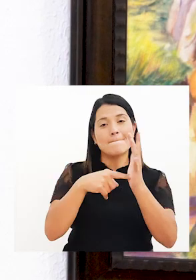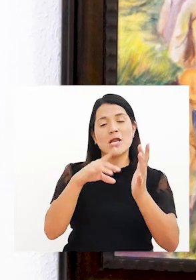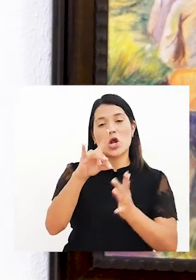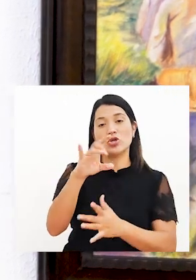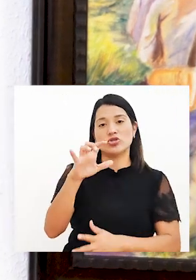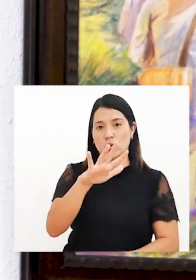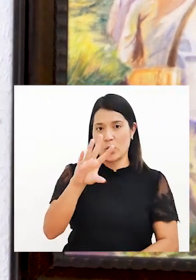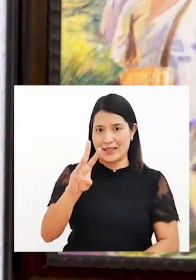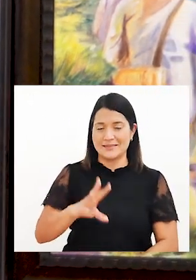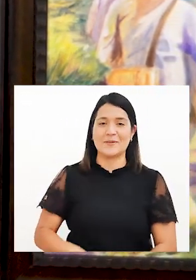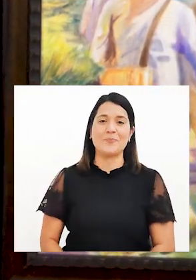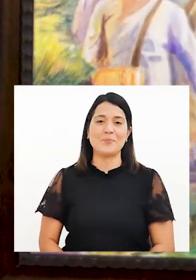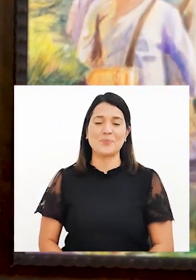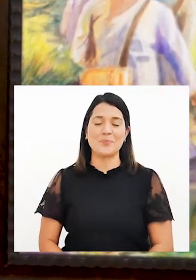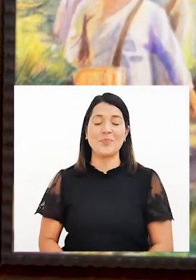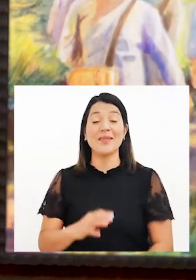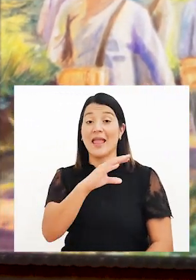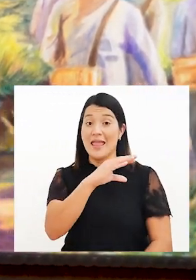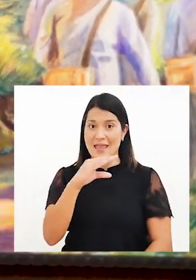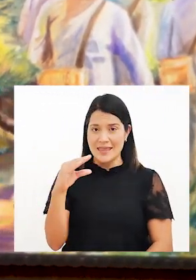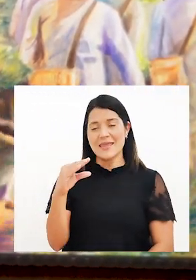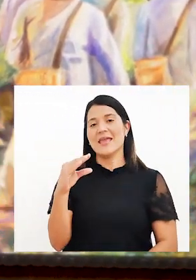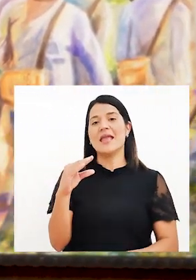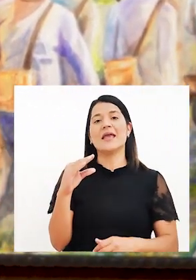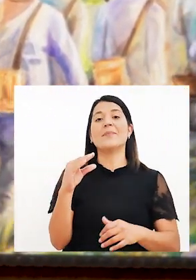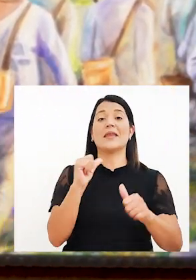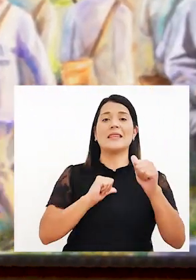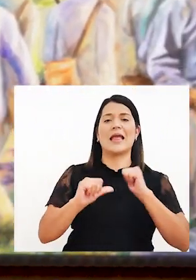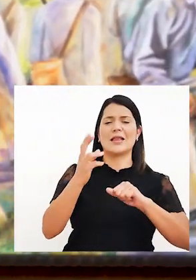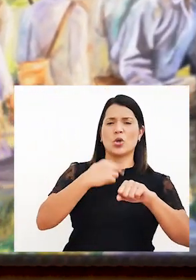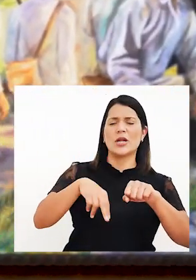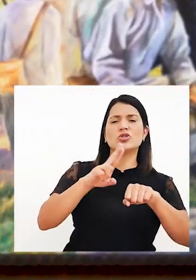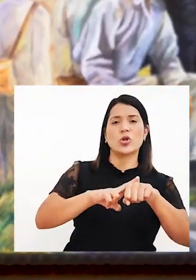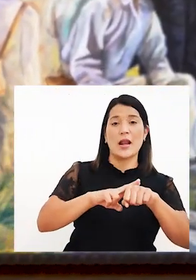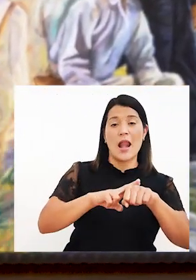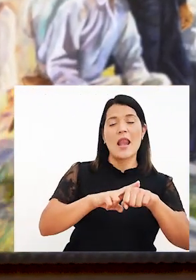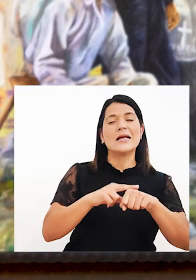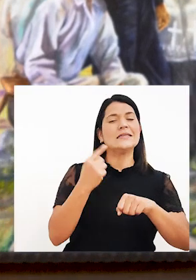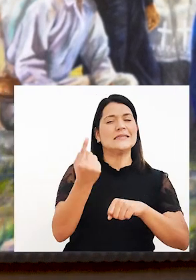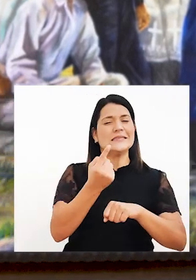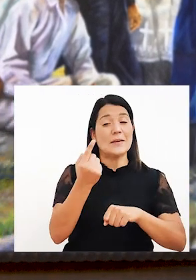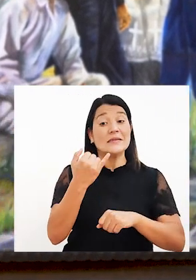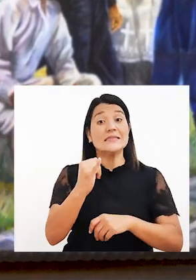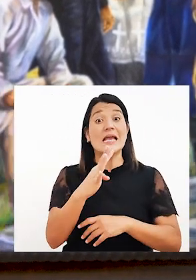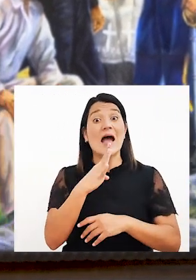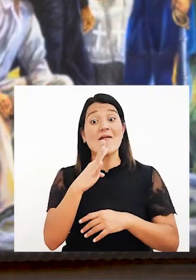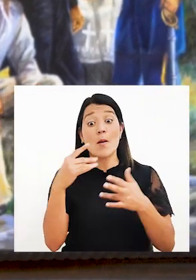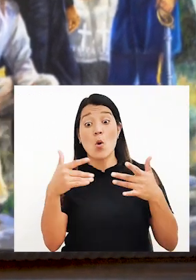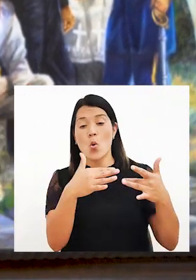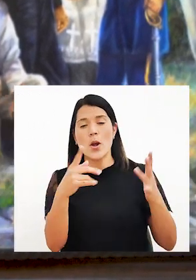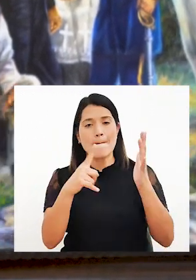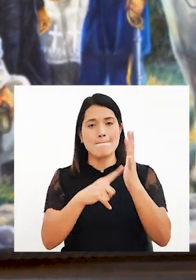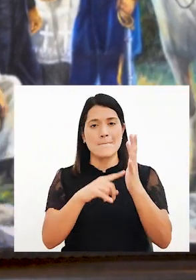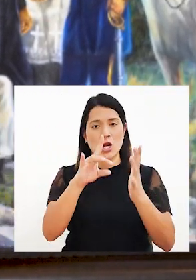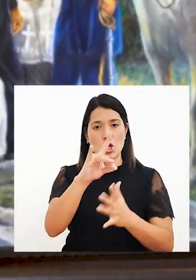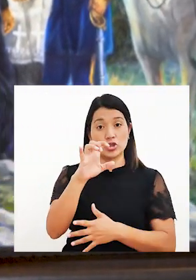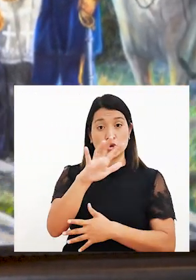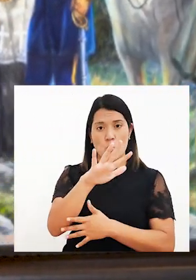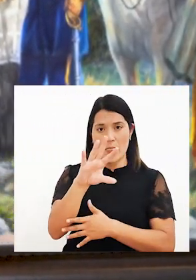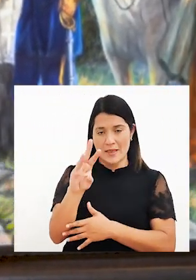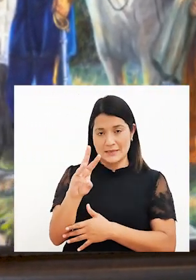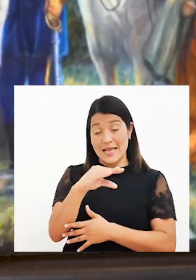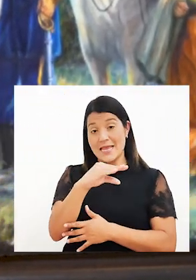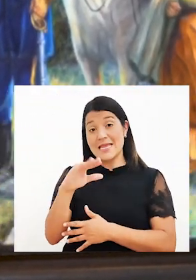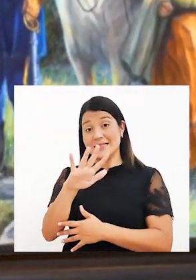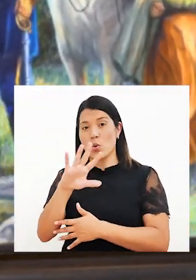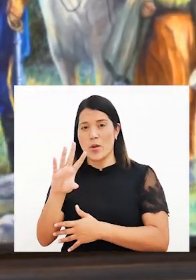1856. Dentro del imaginario costarricense, dentro de la identidad nacional, siempre hemos referenciado, cuando hablamos de la guerra 56-57, los